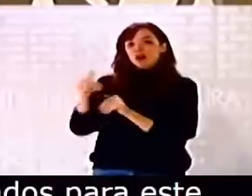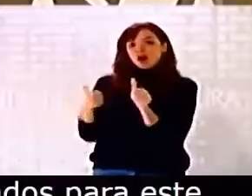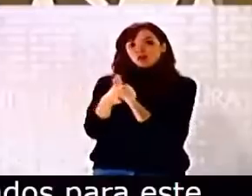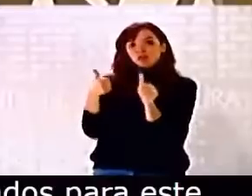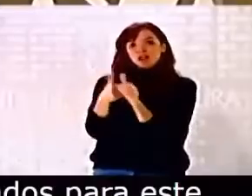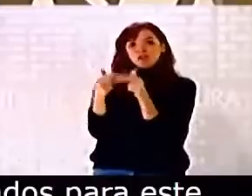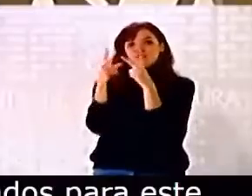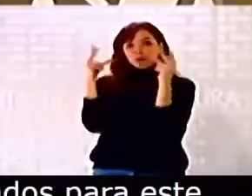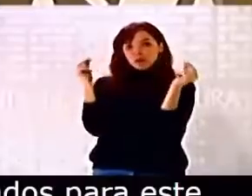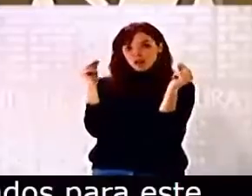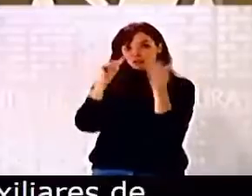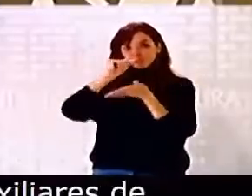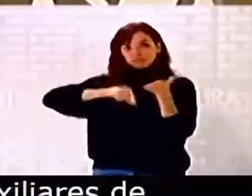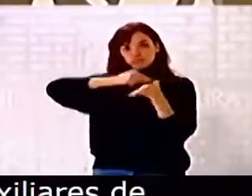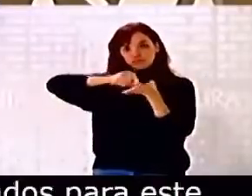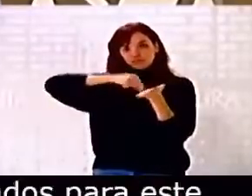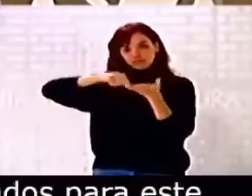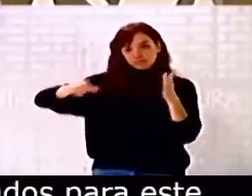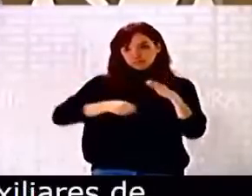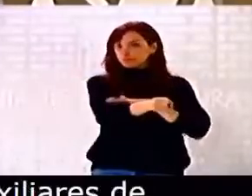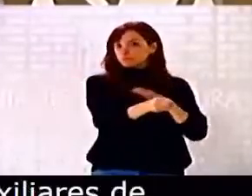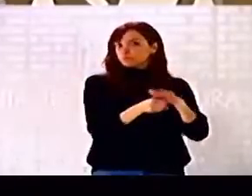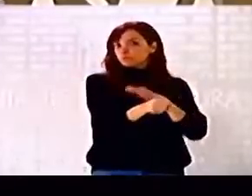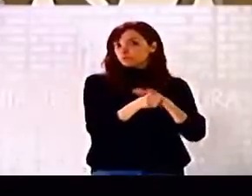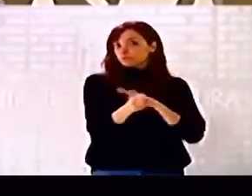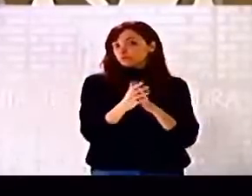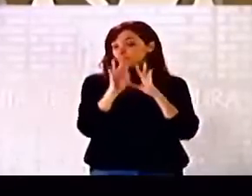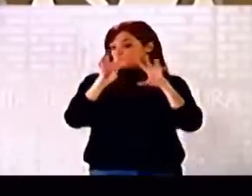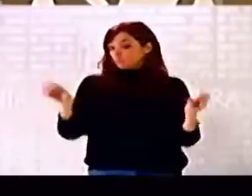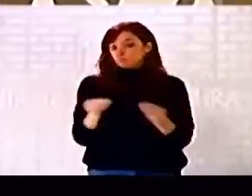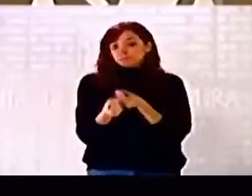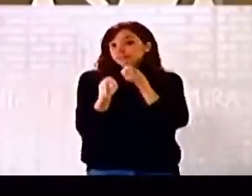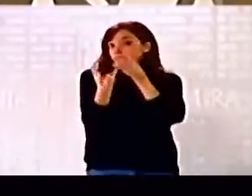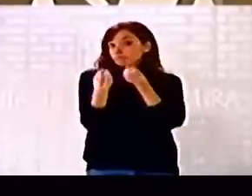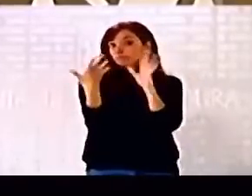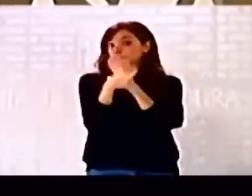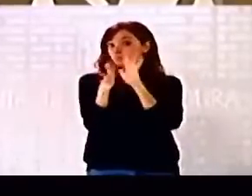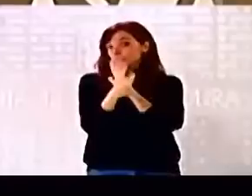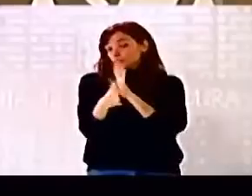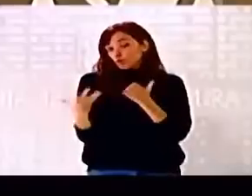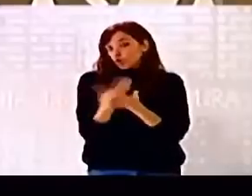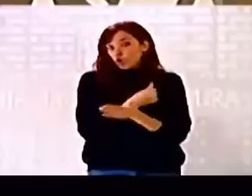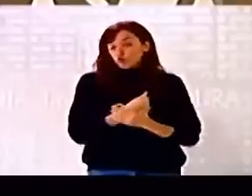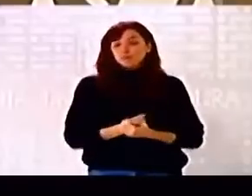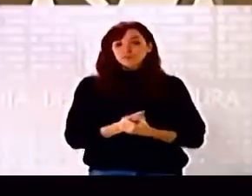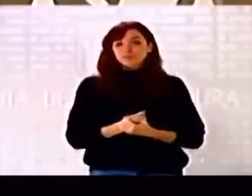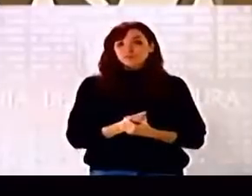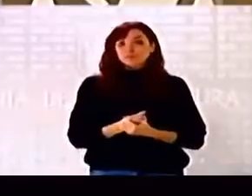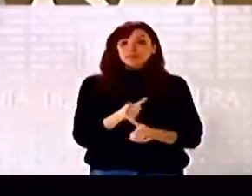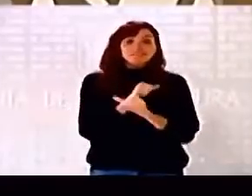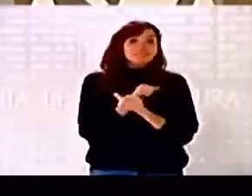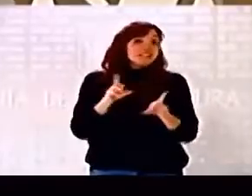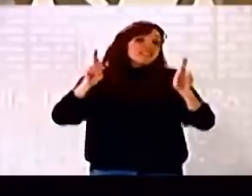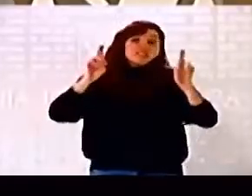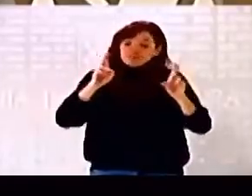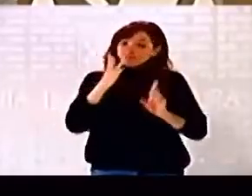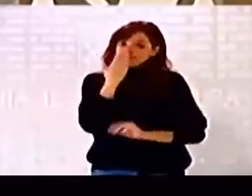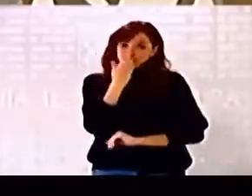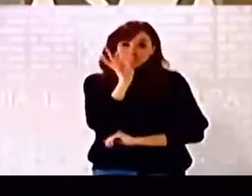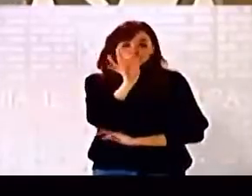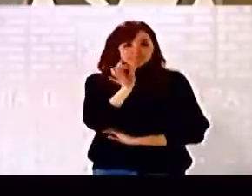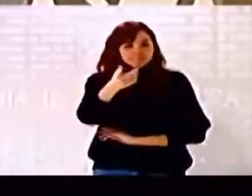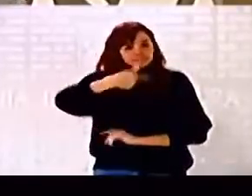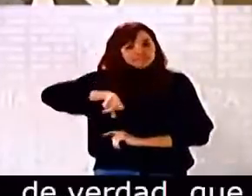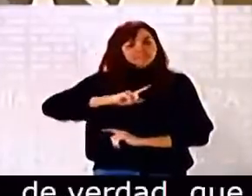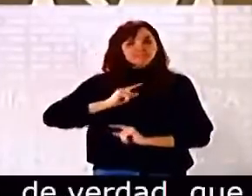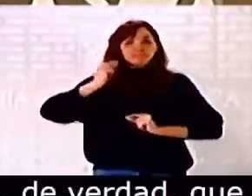enfermería. Esto es todo lo que le tenía que decir. Espero y deseo, de verdad, que vayamos siendo